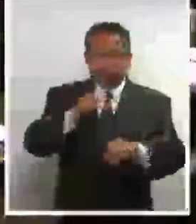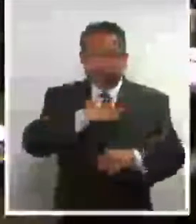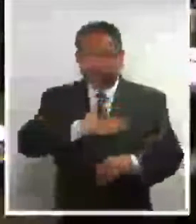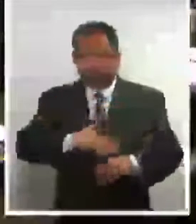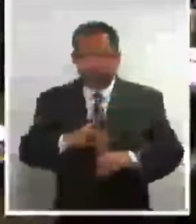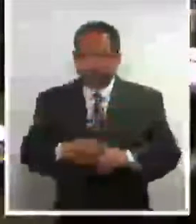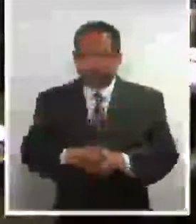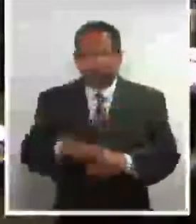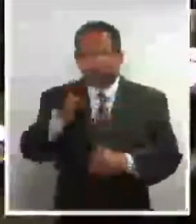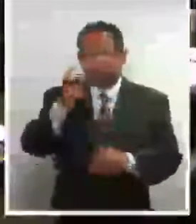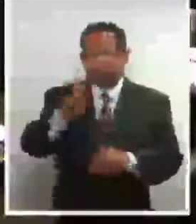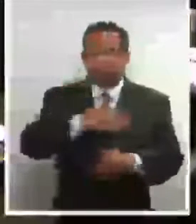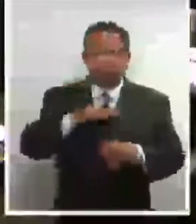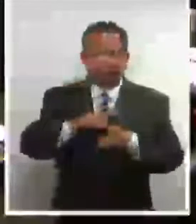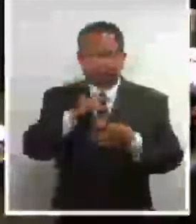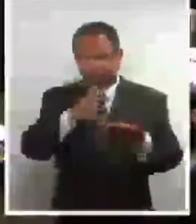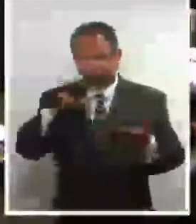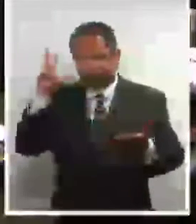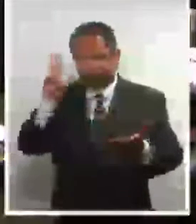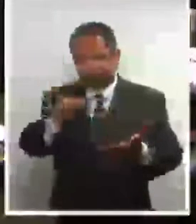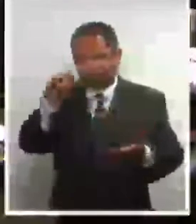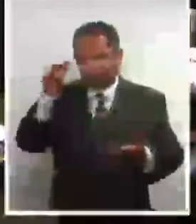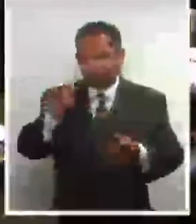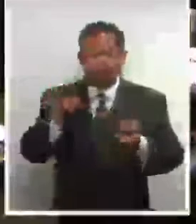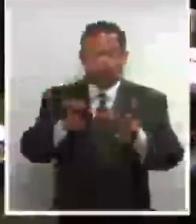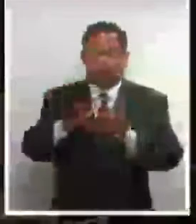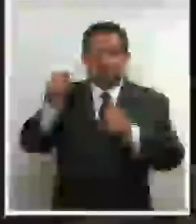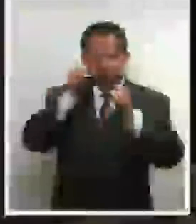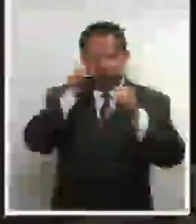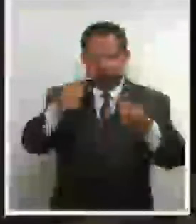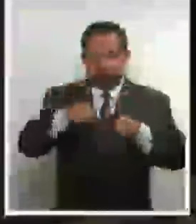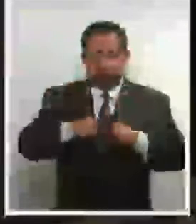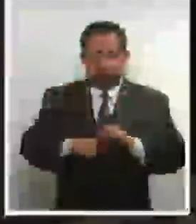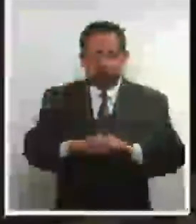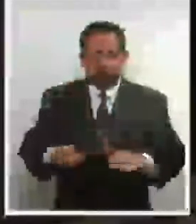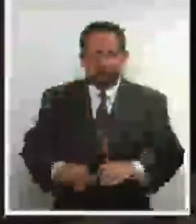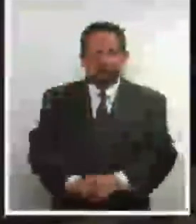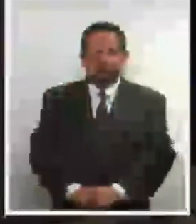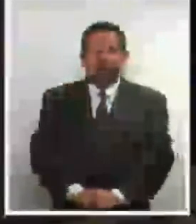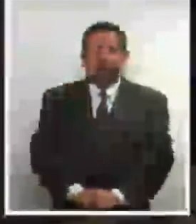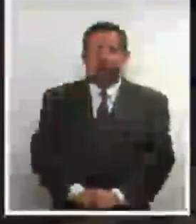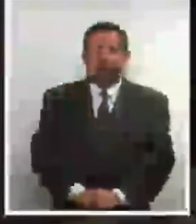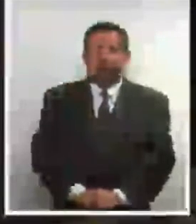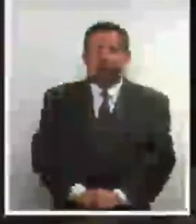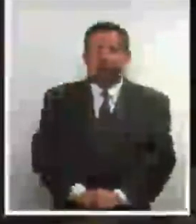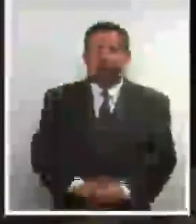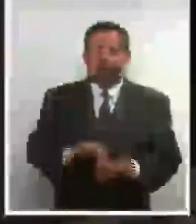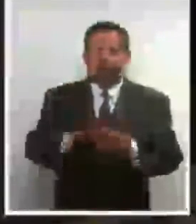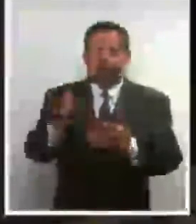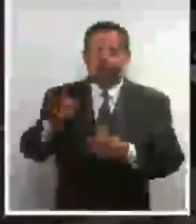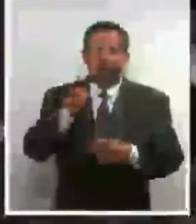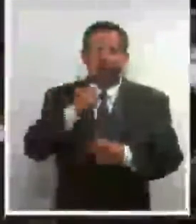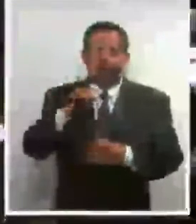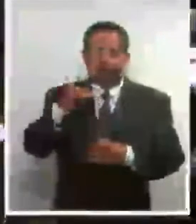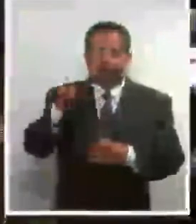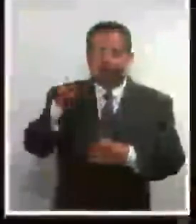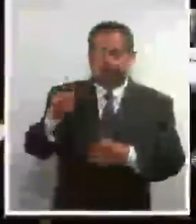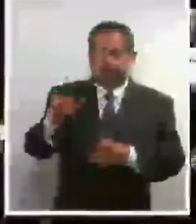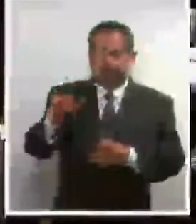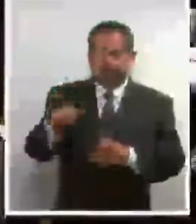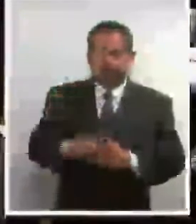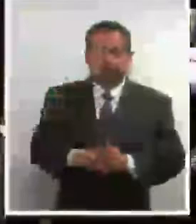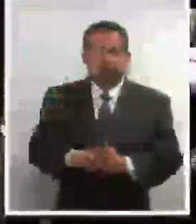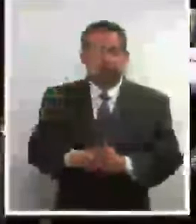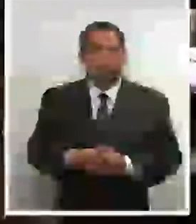lo que mi voto será en contra. Muchas gracias por su atención. Muchas gracias, diputado Jaime Cárdenas.